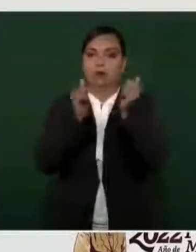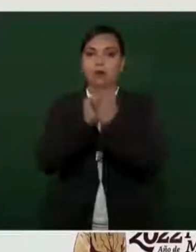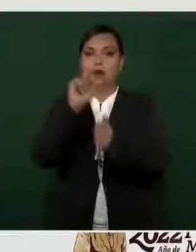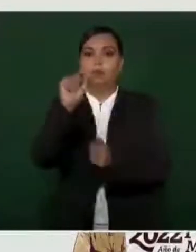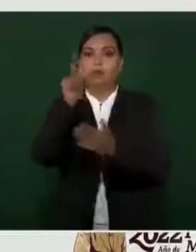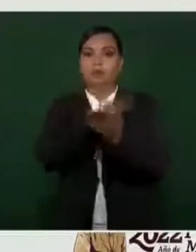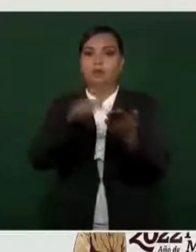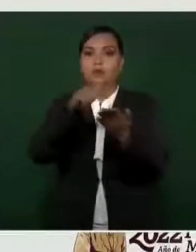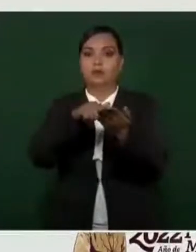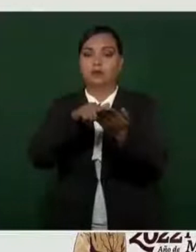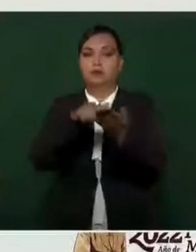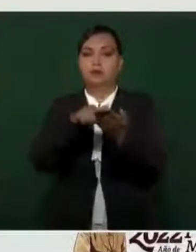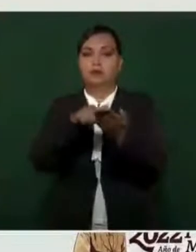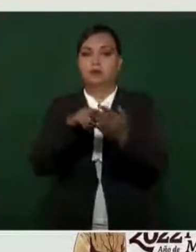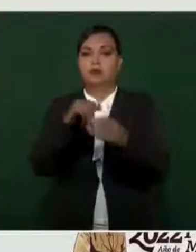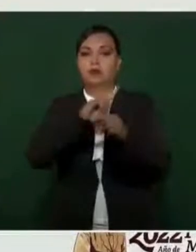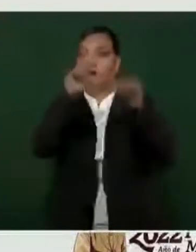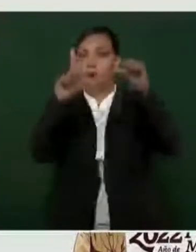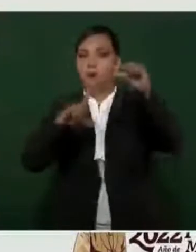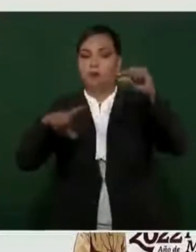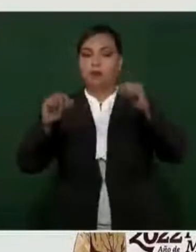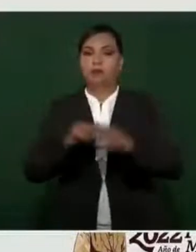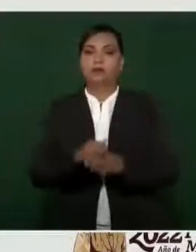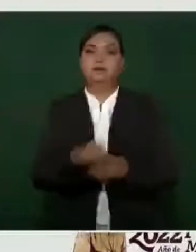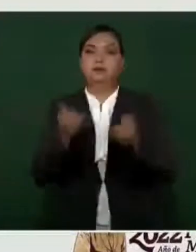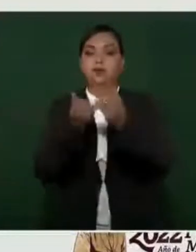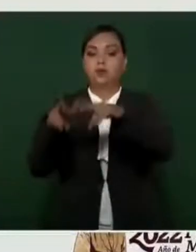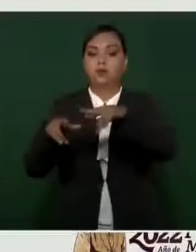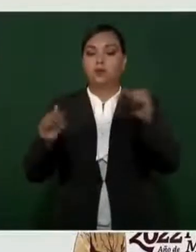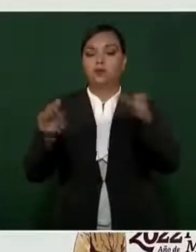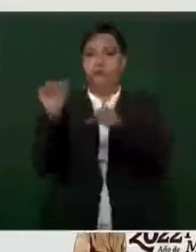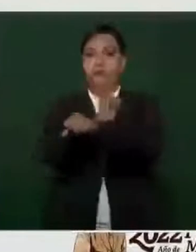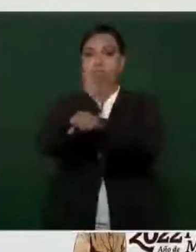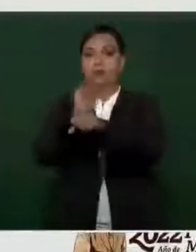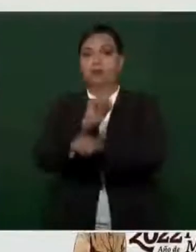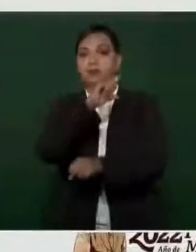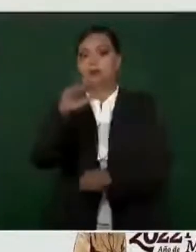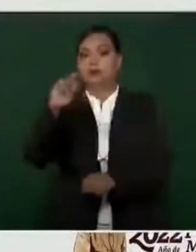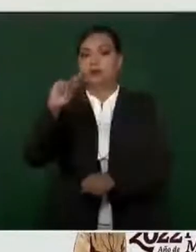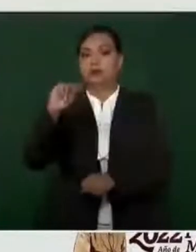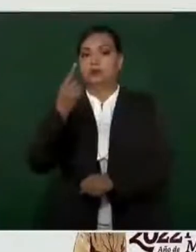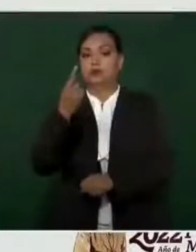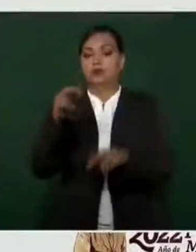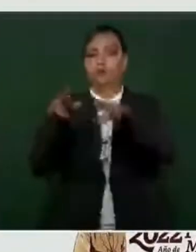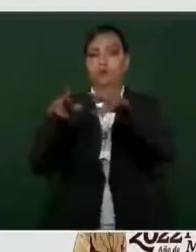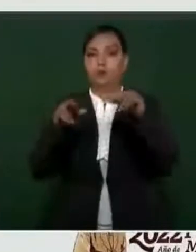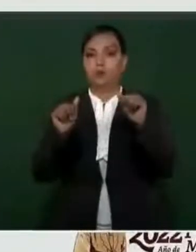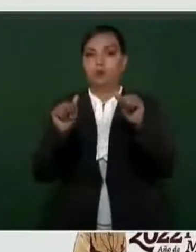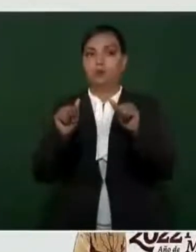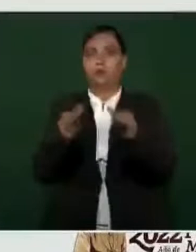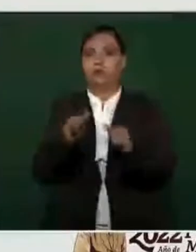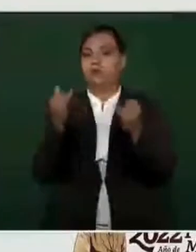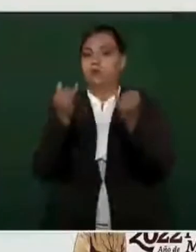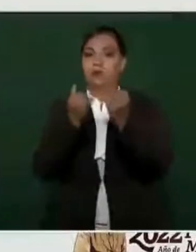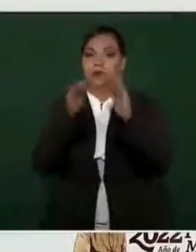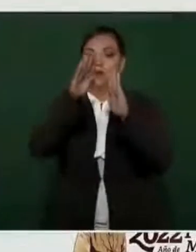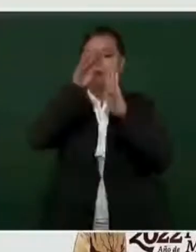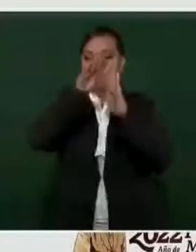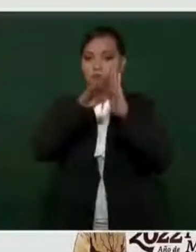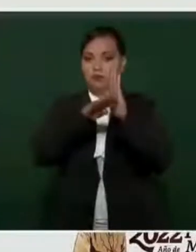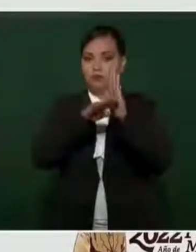lugar a nivel nacional. En robo de vehículos, 181 robos, la tendencia hacia la